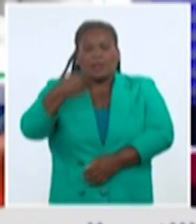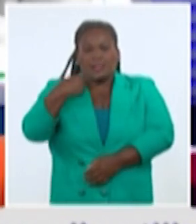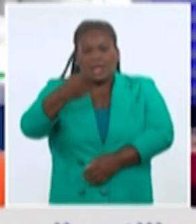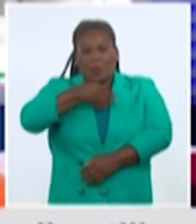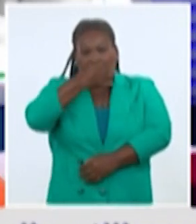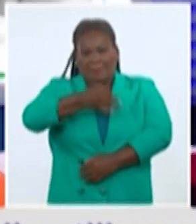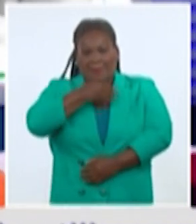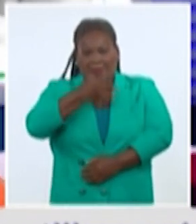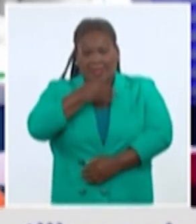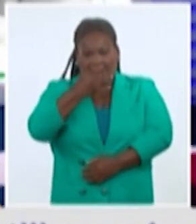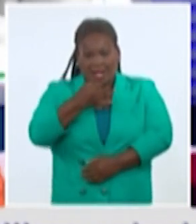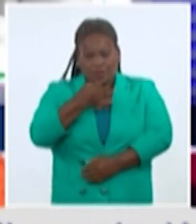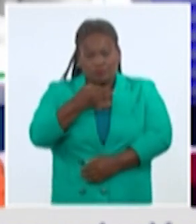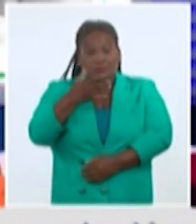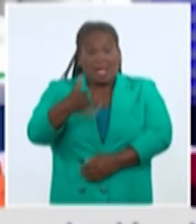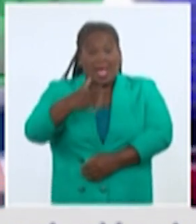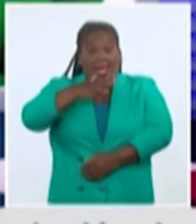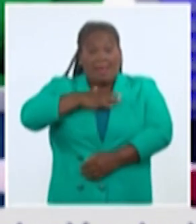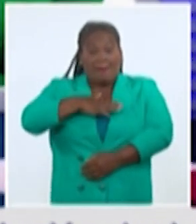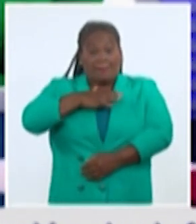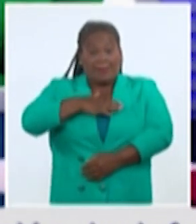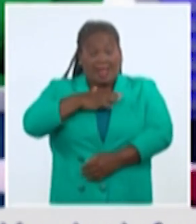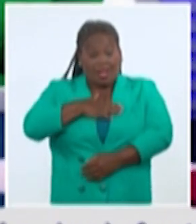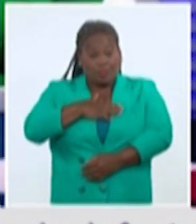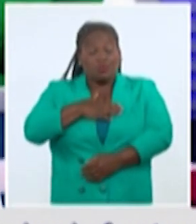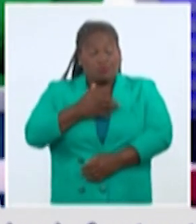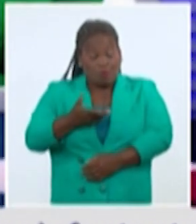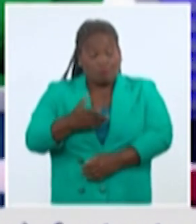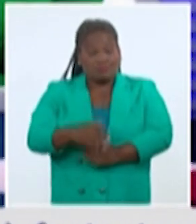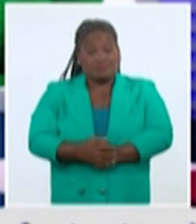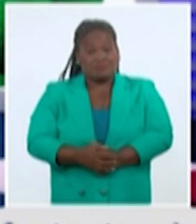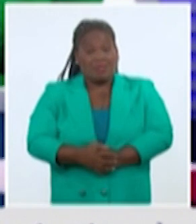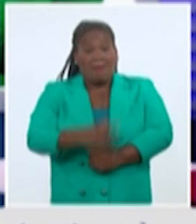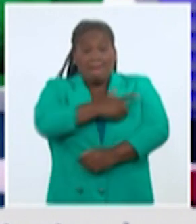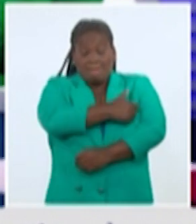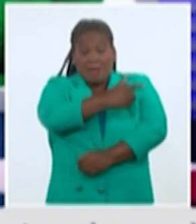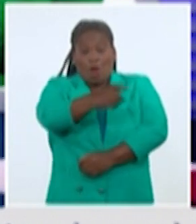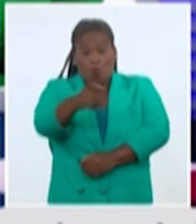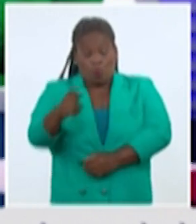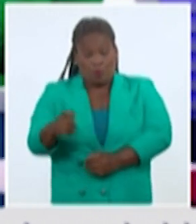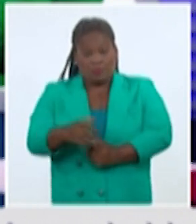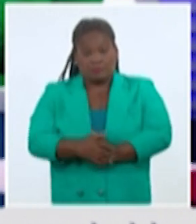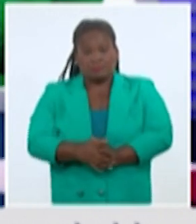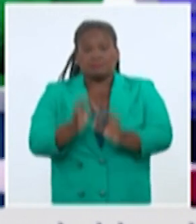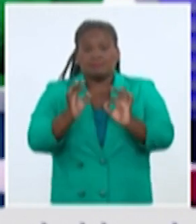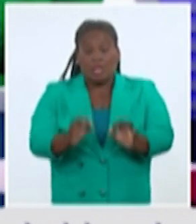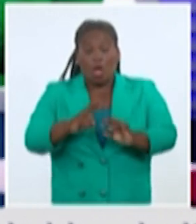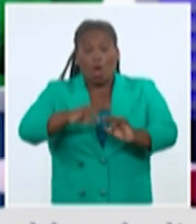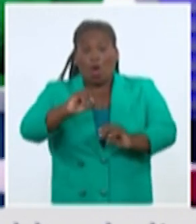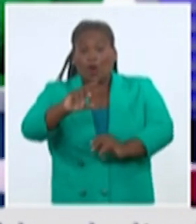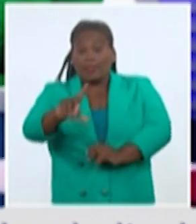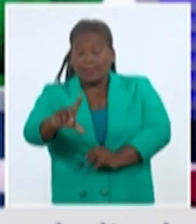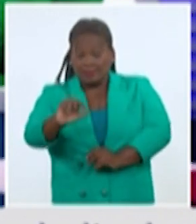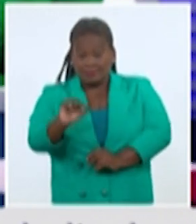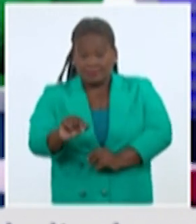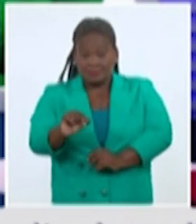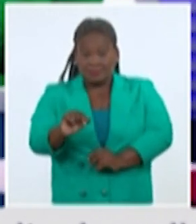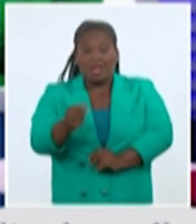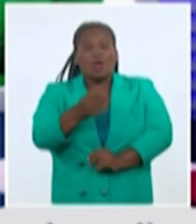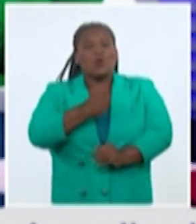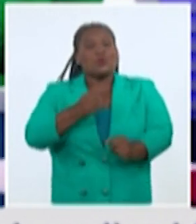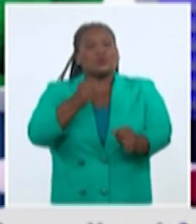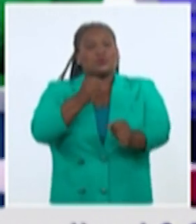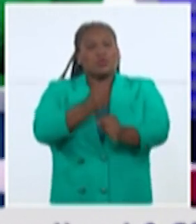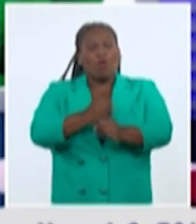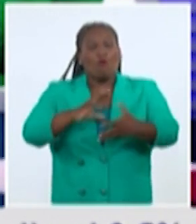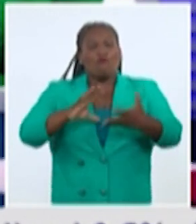que esperan por esa vacuna. Sí, es correcto, como hacía referencia a la provincia de Holguín, nosotros habíamos utilizado como estrategia